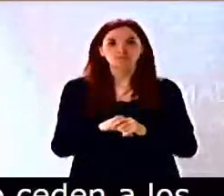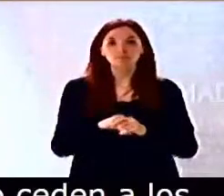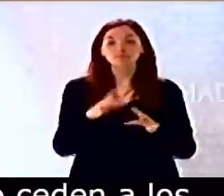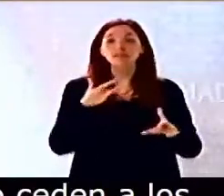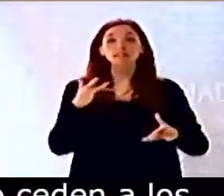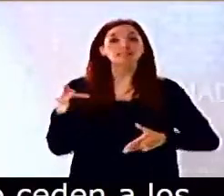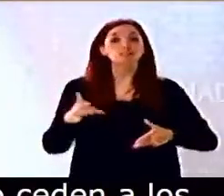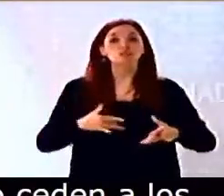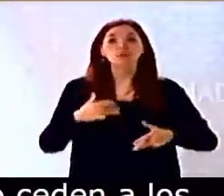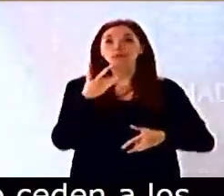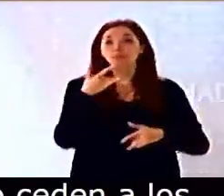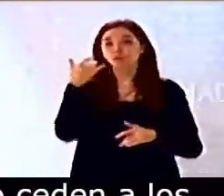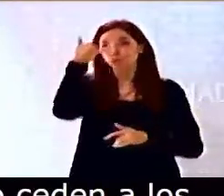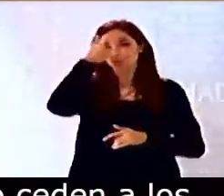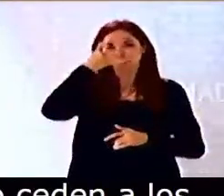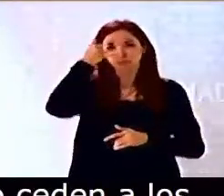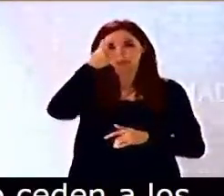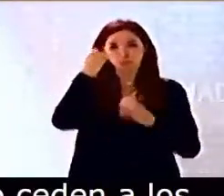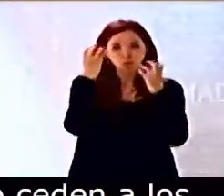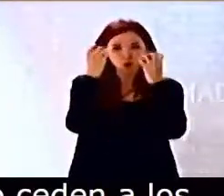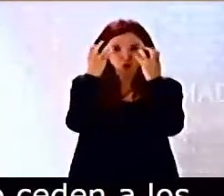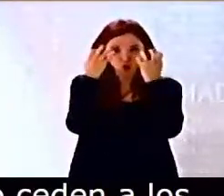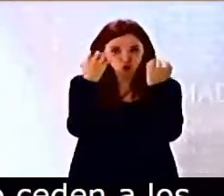síntomas como visión borrosa,